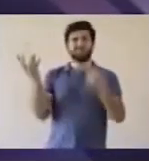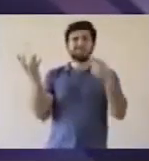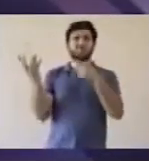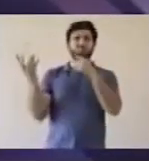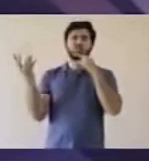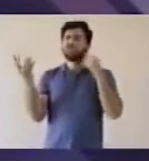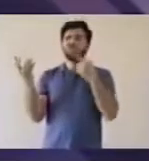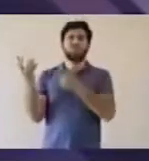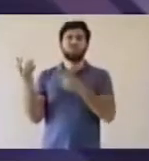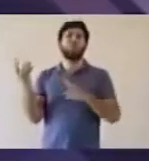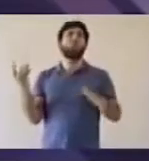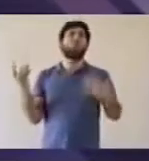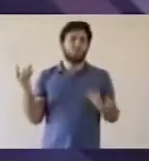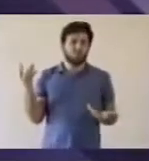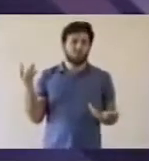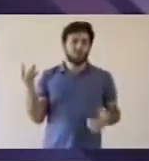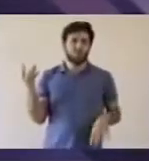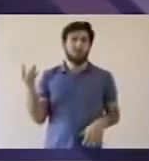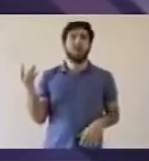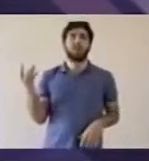qué es esto?